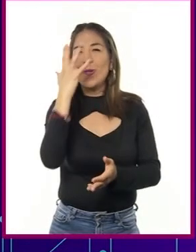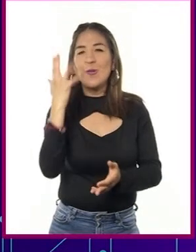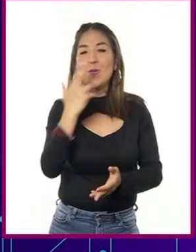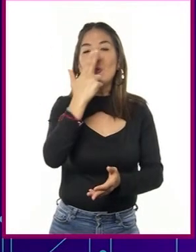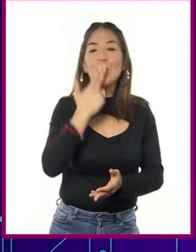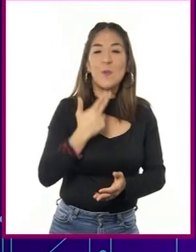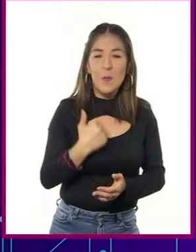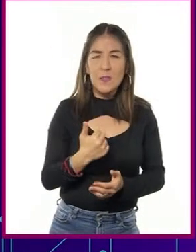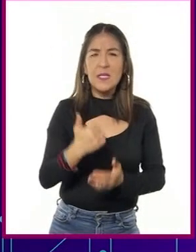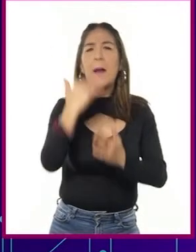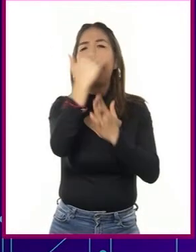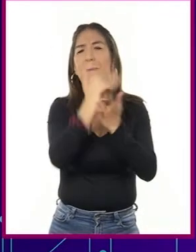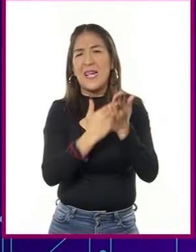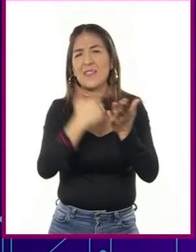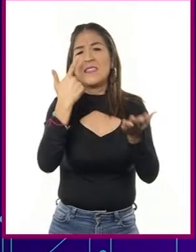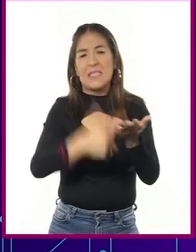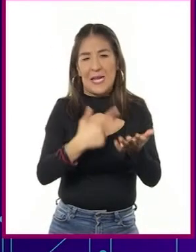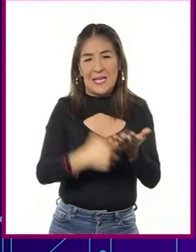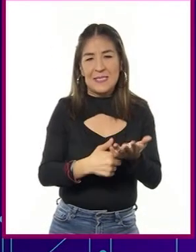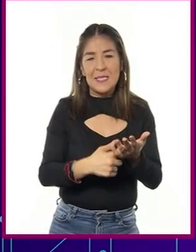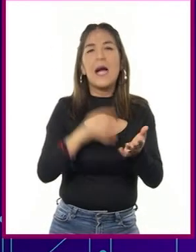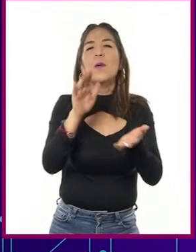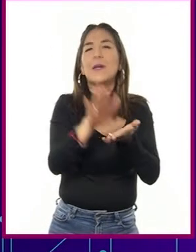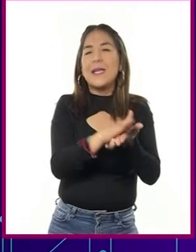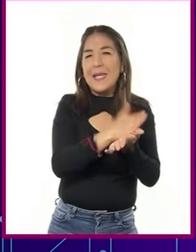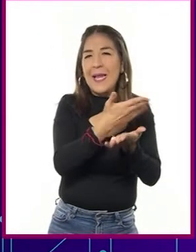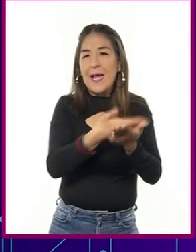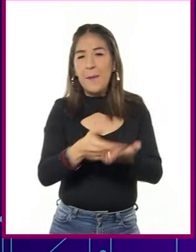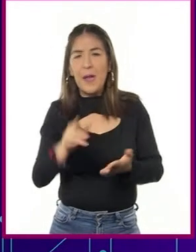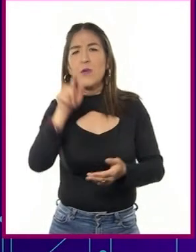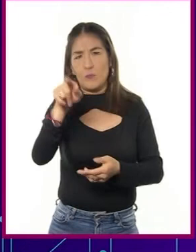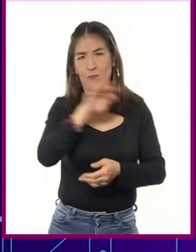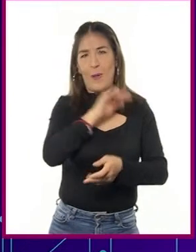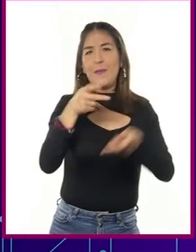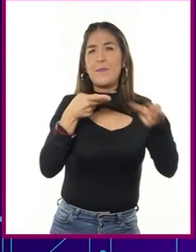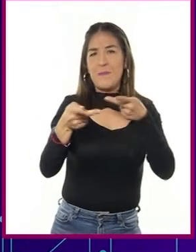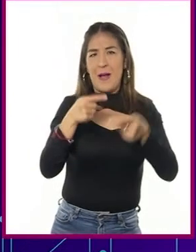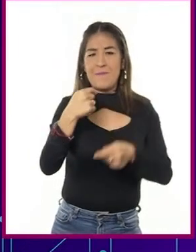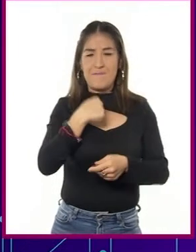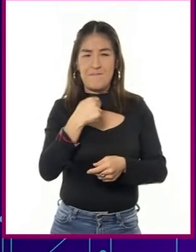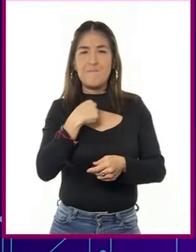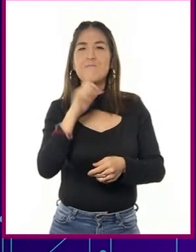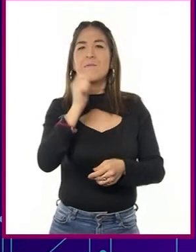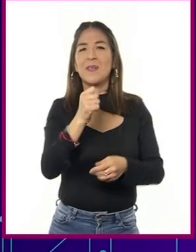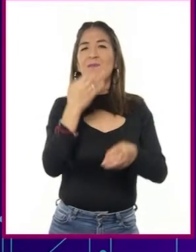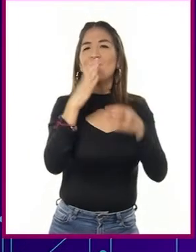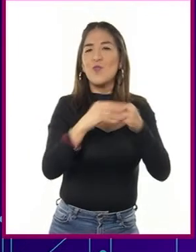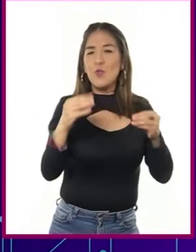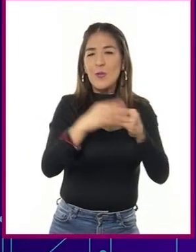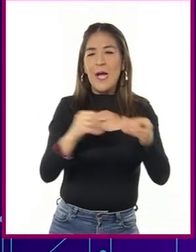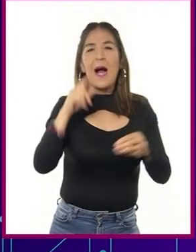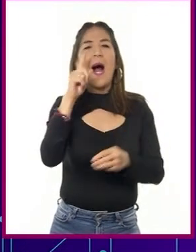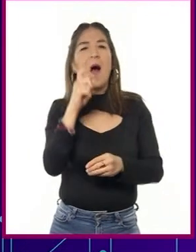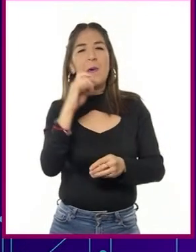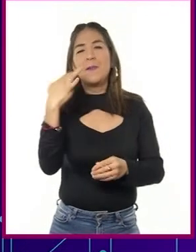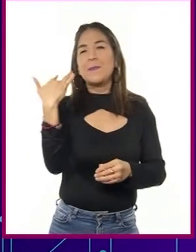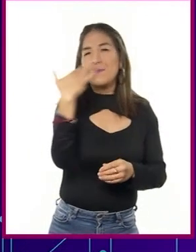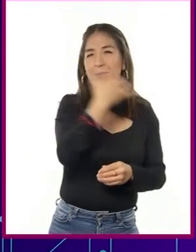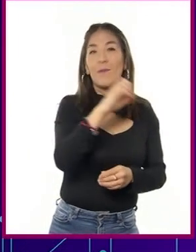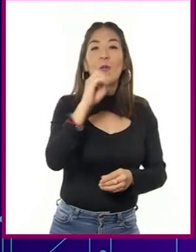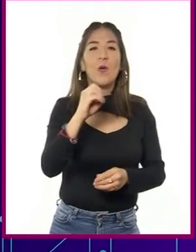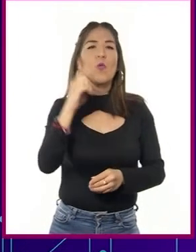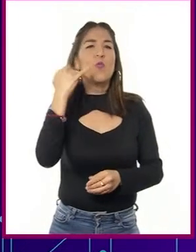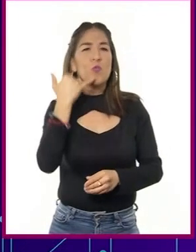bajo en calorías y cremoso. Prepara conmigo una rica agua refrescante o con jugo de